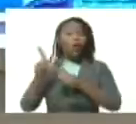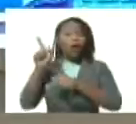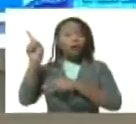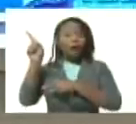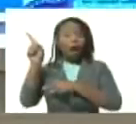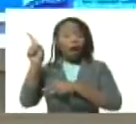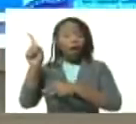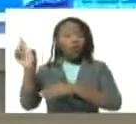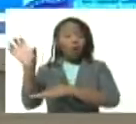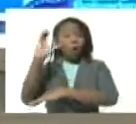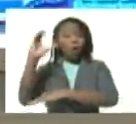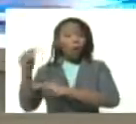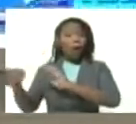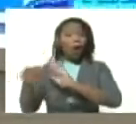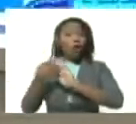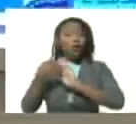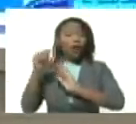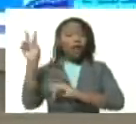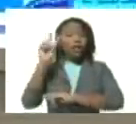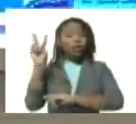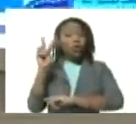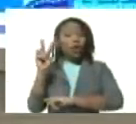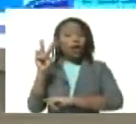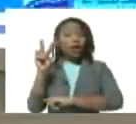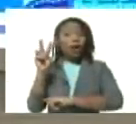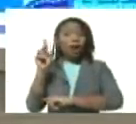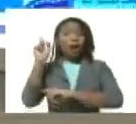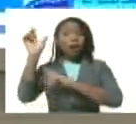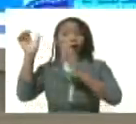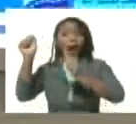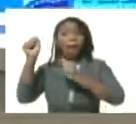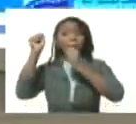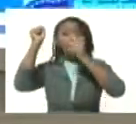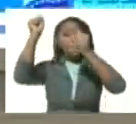venezolanos. Aquí hay un aviso,